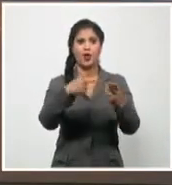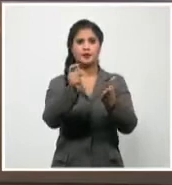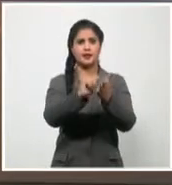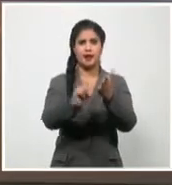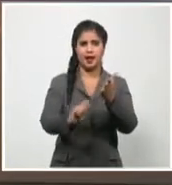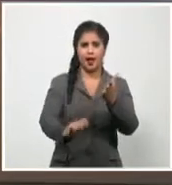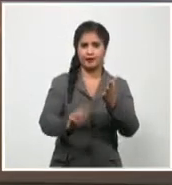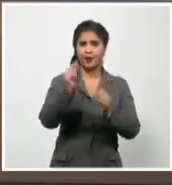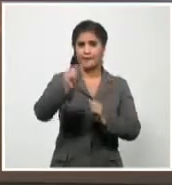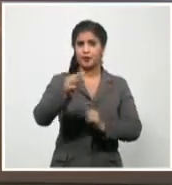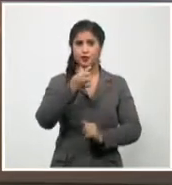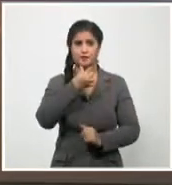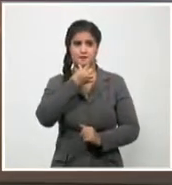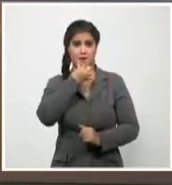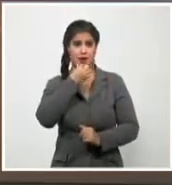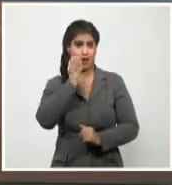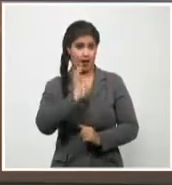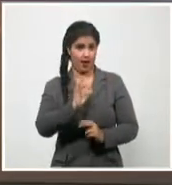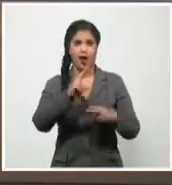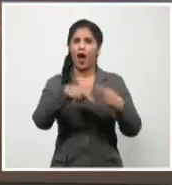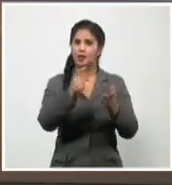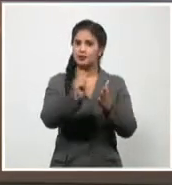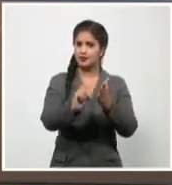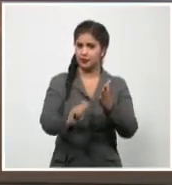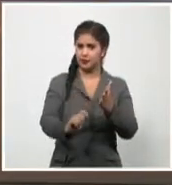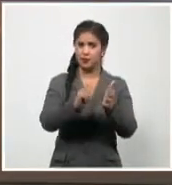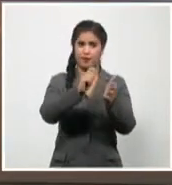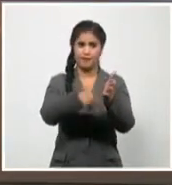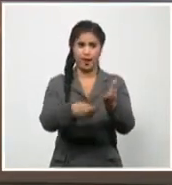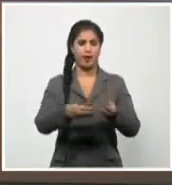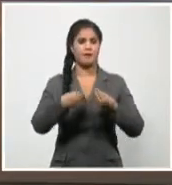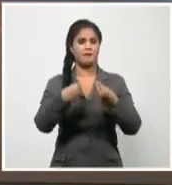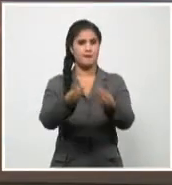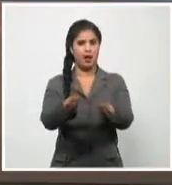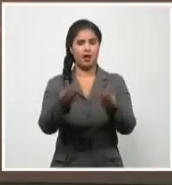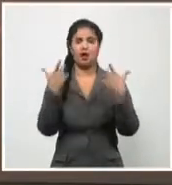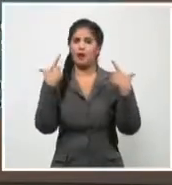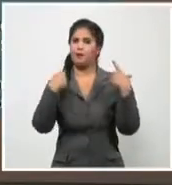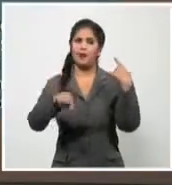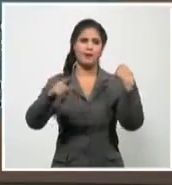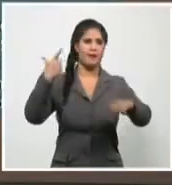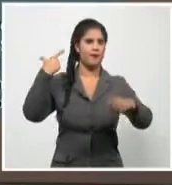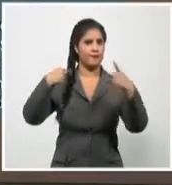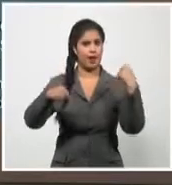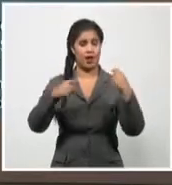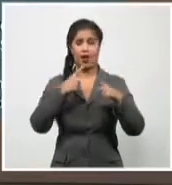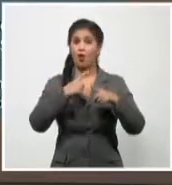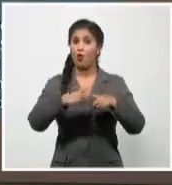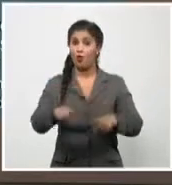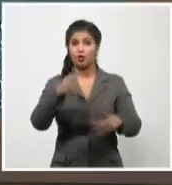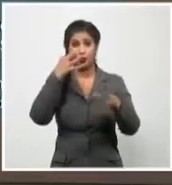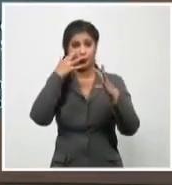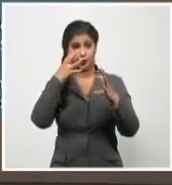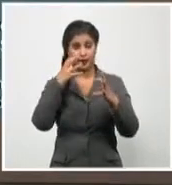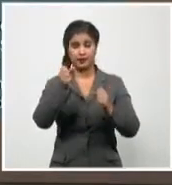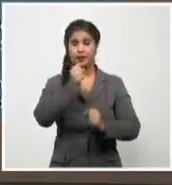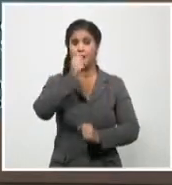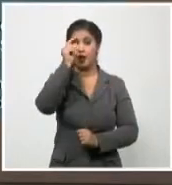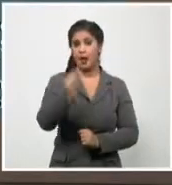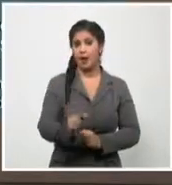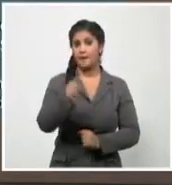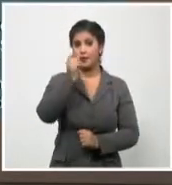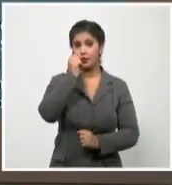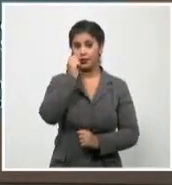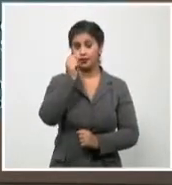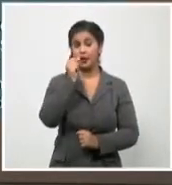a las instancias del municipio la firmaron y se fueron otra historia también real el periodista avileño josé